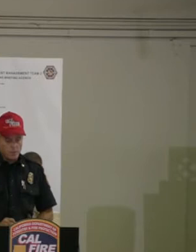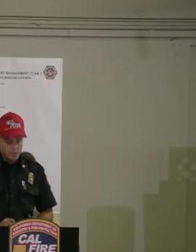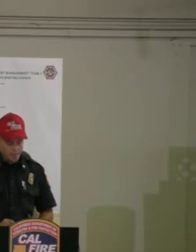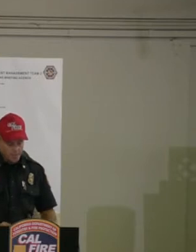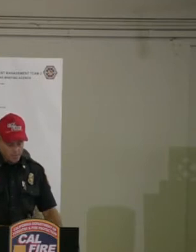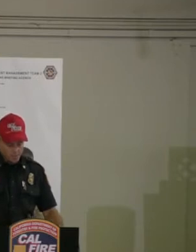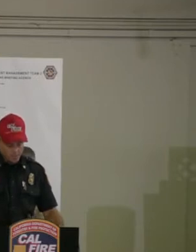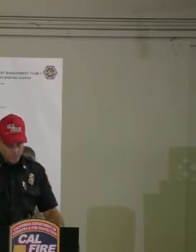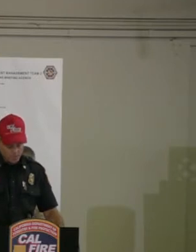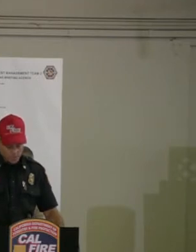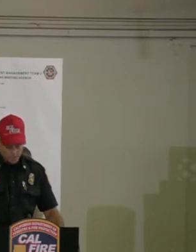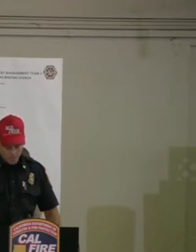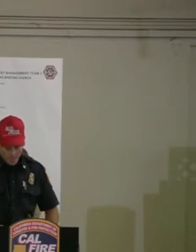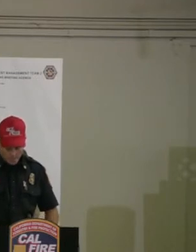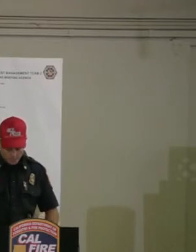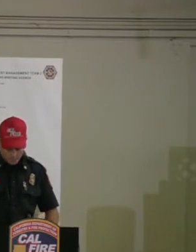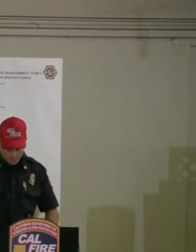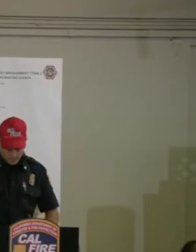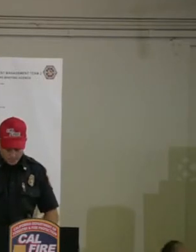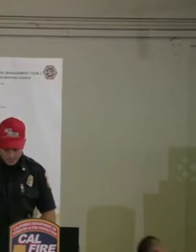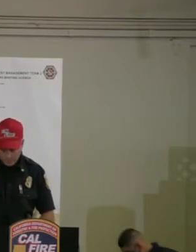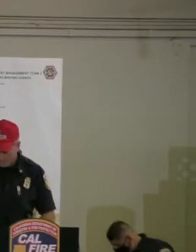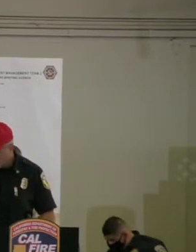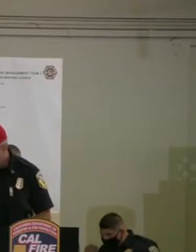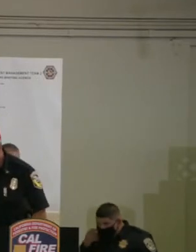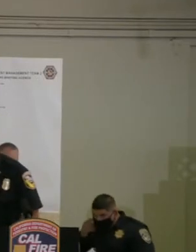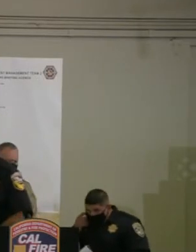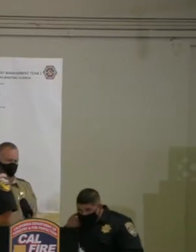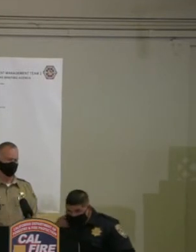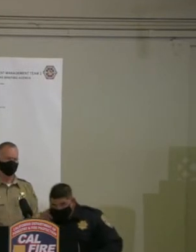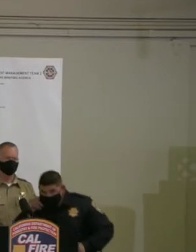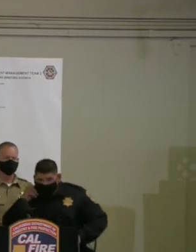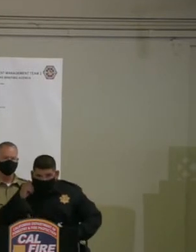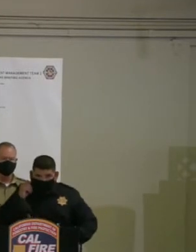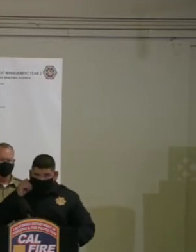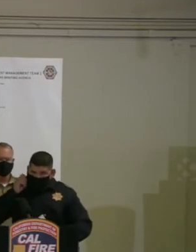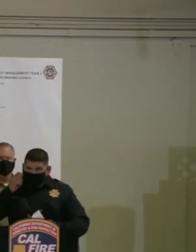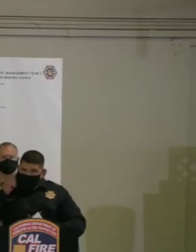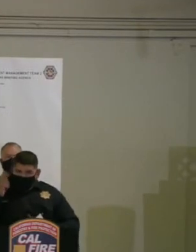para un mensaje breve a los televidentes de habla hispana